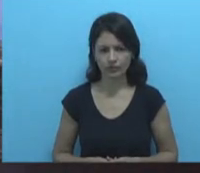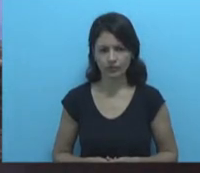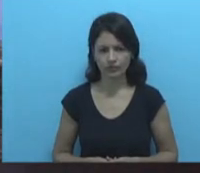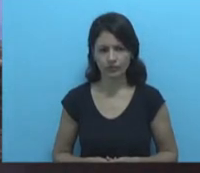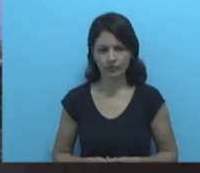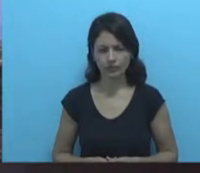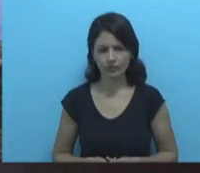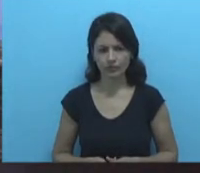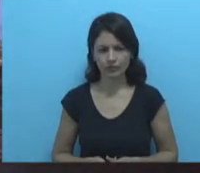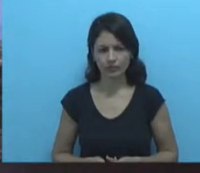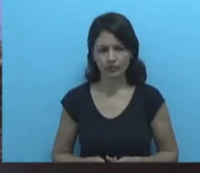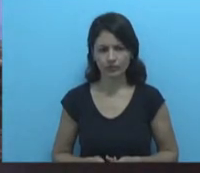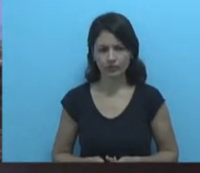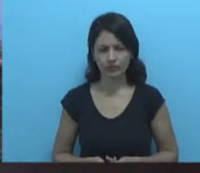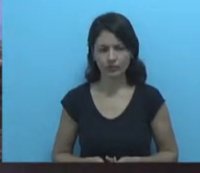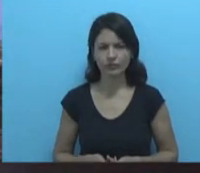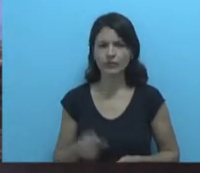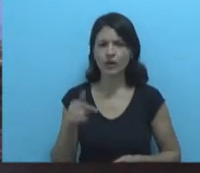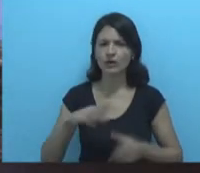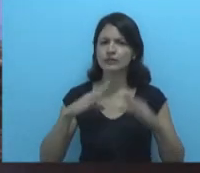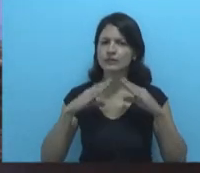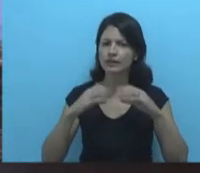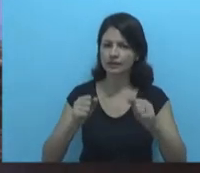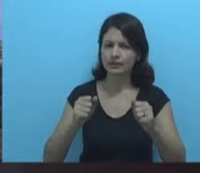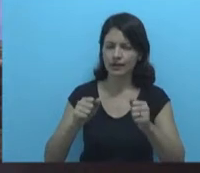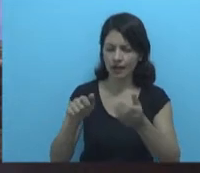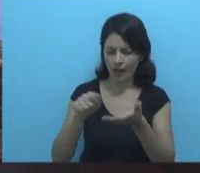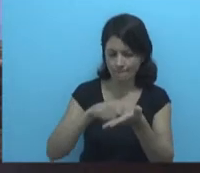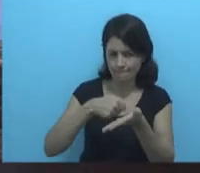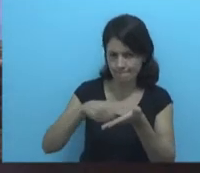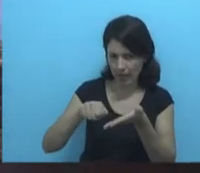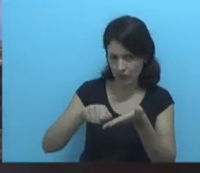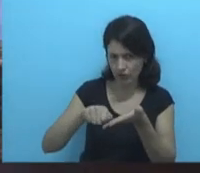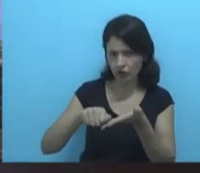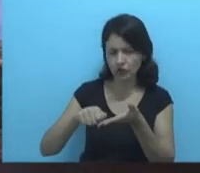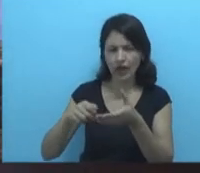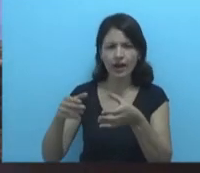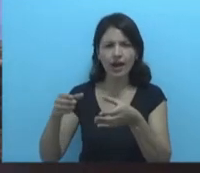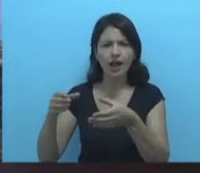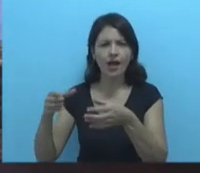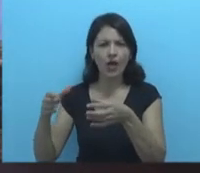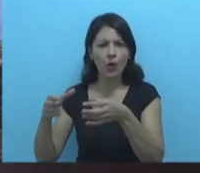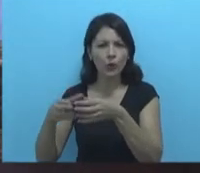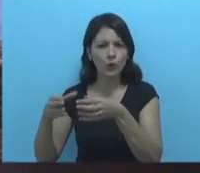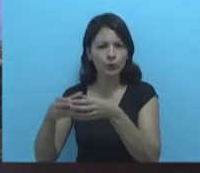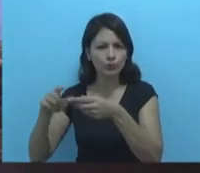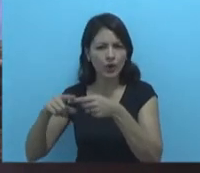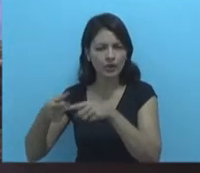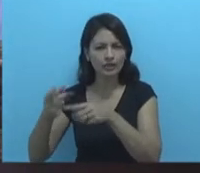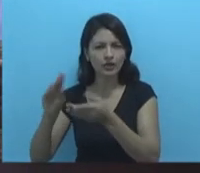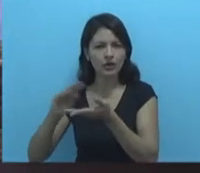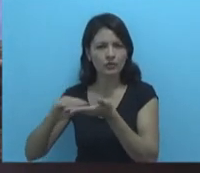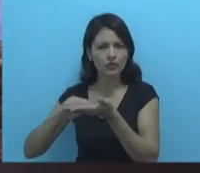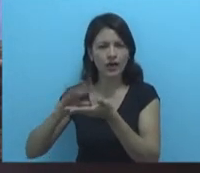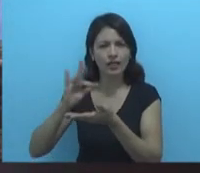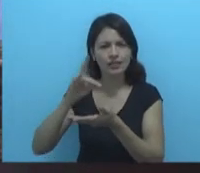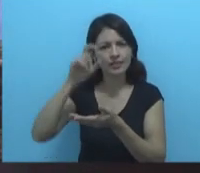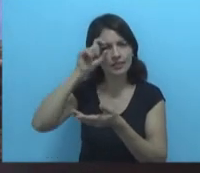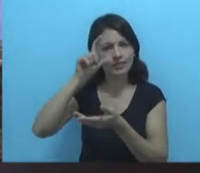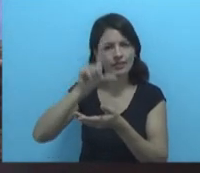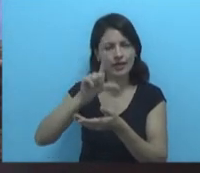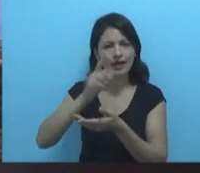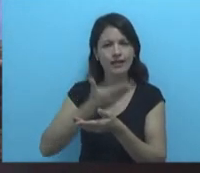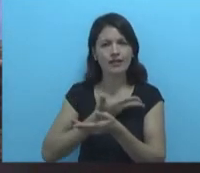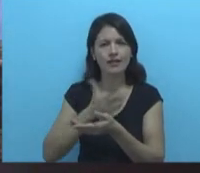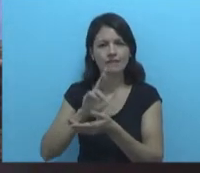y vamos a tomar nota por secretaría del voto negativo manifestado por el diputado del Frade. Incluye a